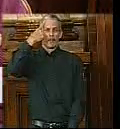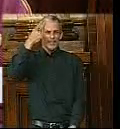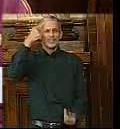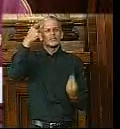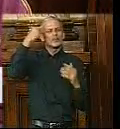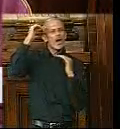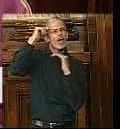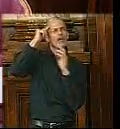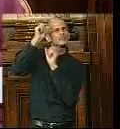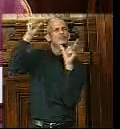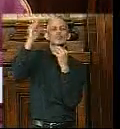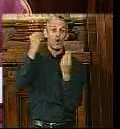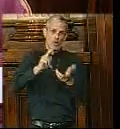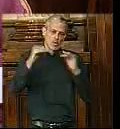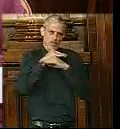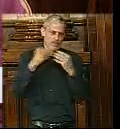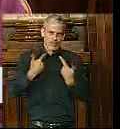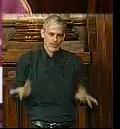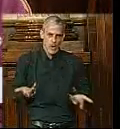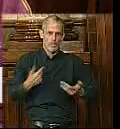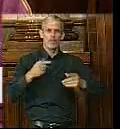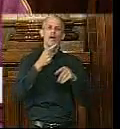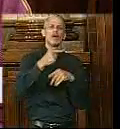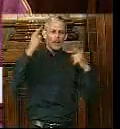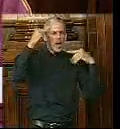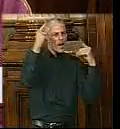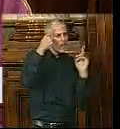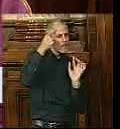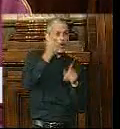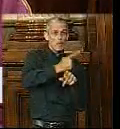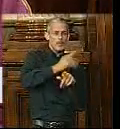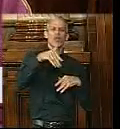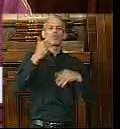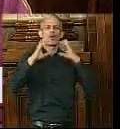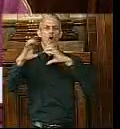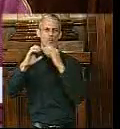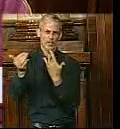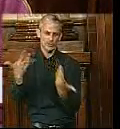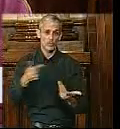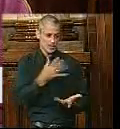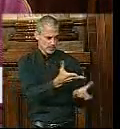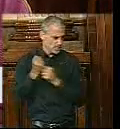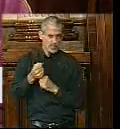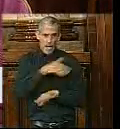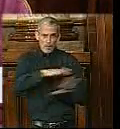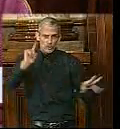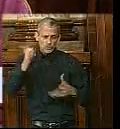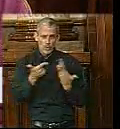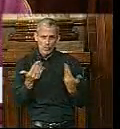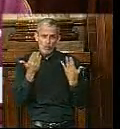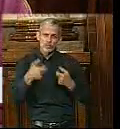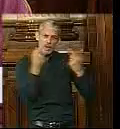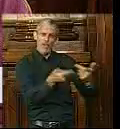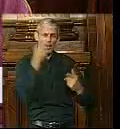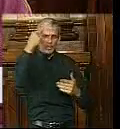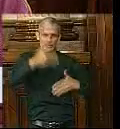pensar y por eso nos comunicamos, pero primero pensamos. Entonces eso es lo que le estamos quitando a los chicos, la posibilidad de